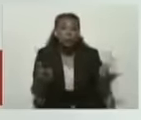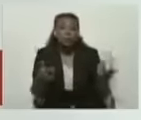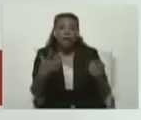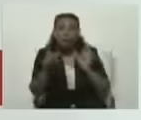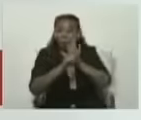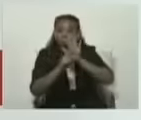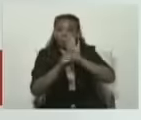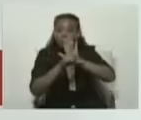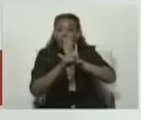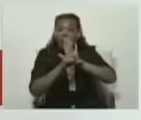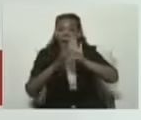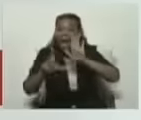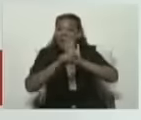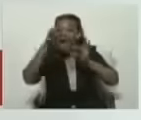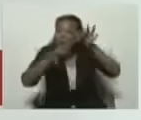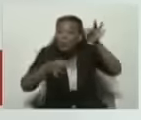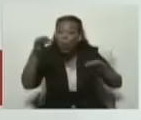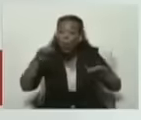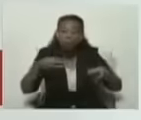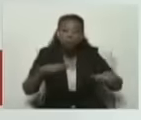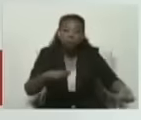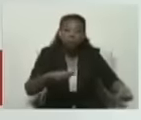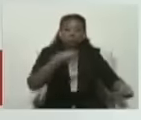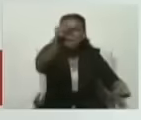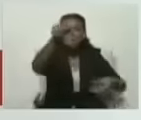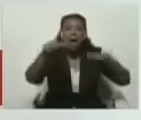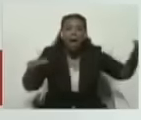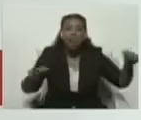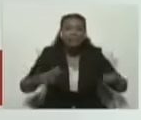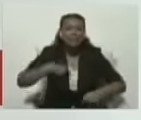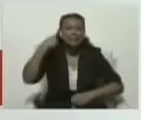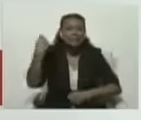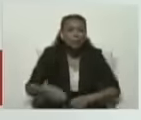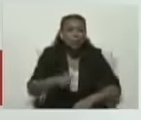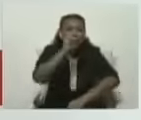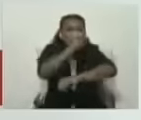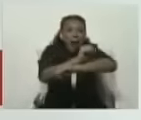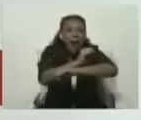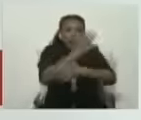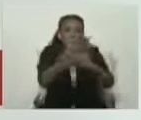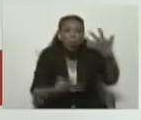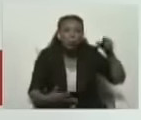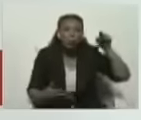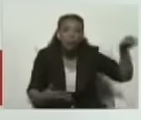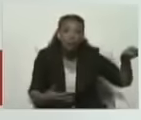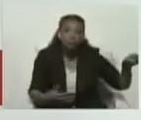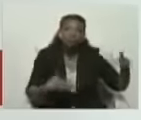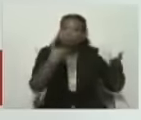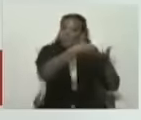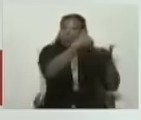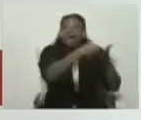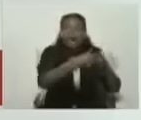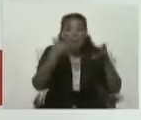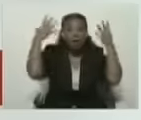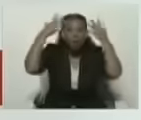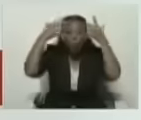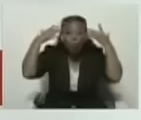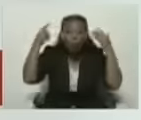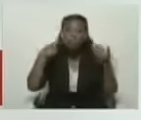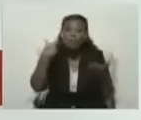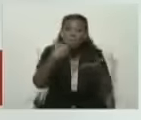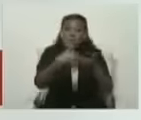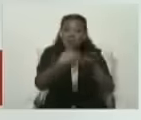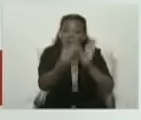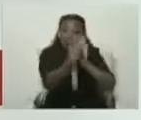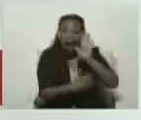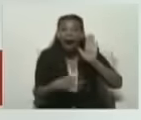y lo suelta y cae del piso, el delito que caiga en esa página del Código Penal, ese delito lo cometió Antonio Ledesma. Lo dice y